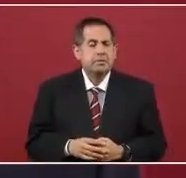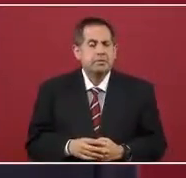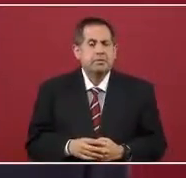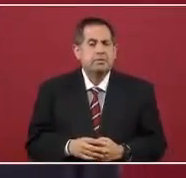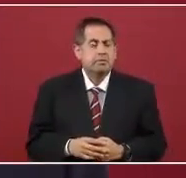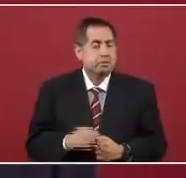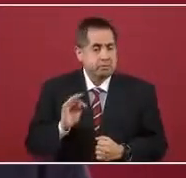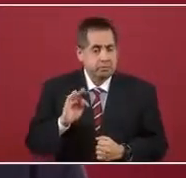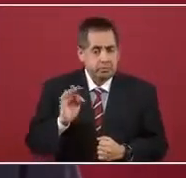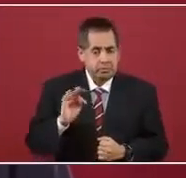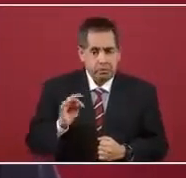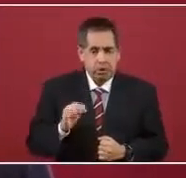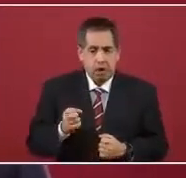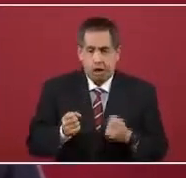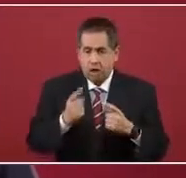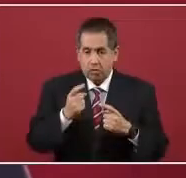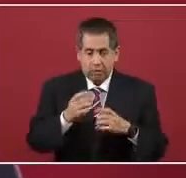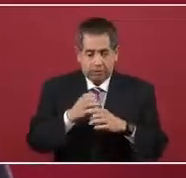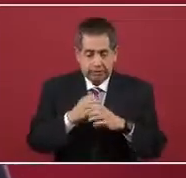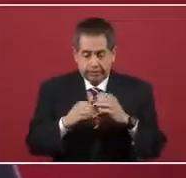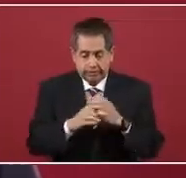si son productos